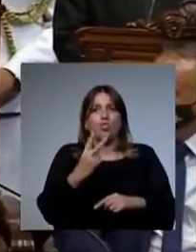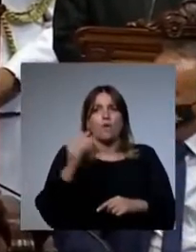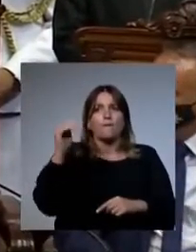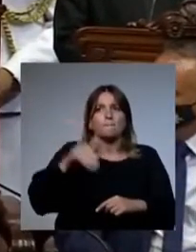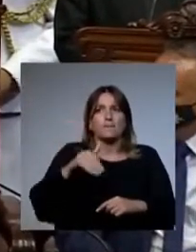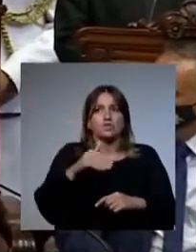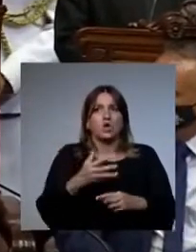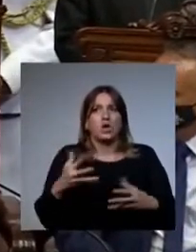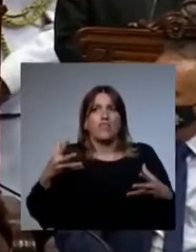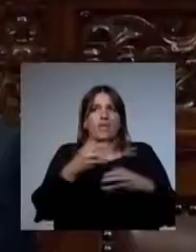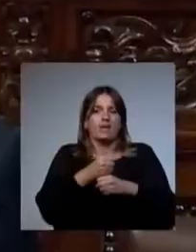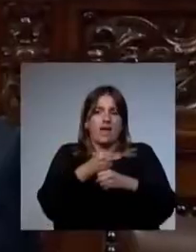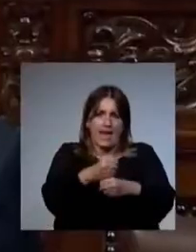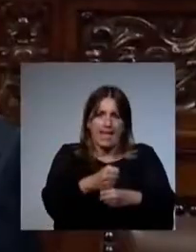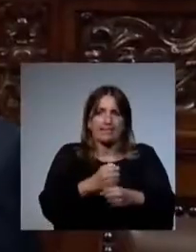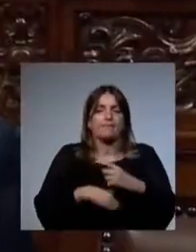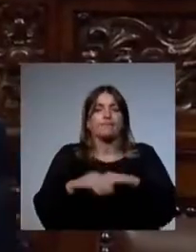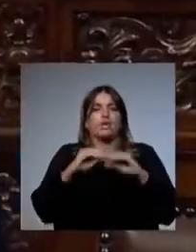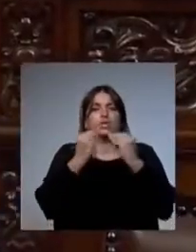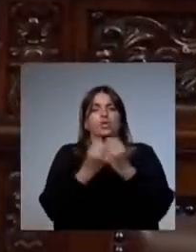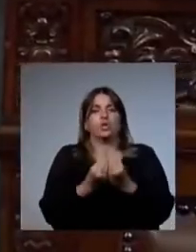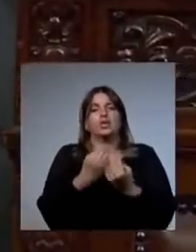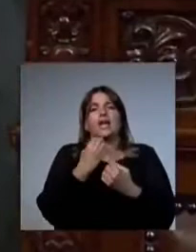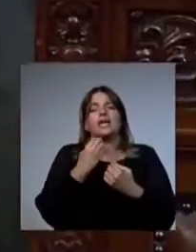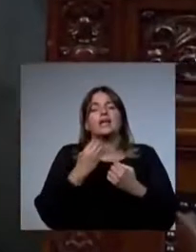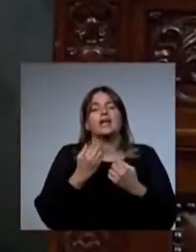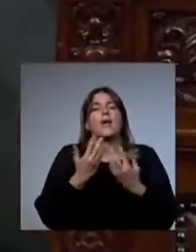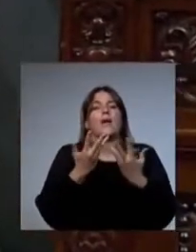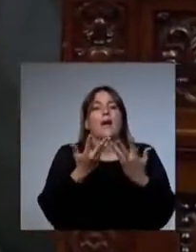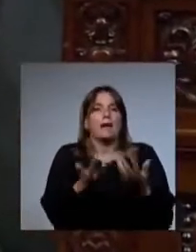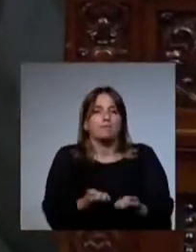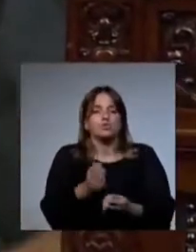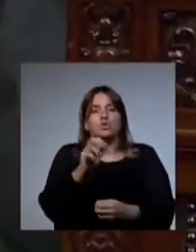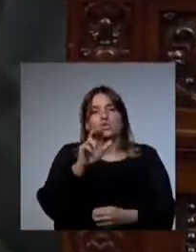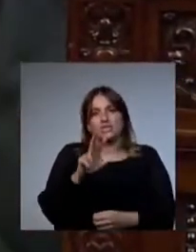canastas, beneficiando a 340.000 uruguayos.